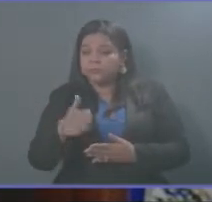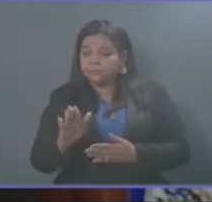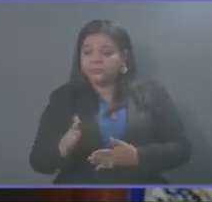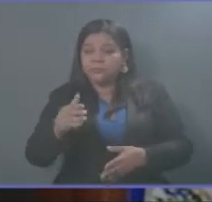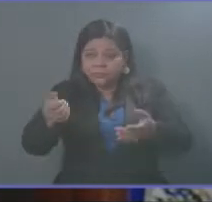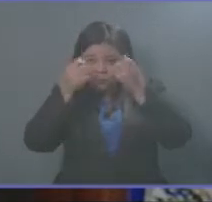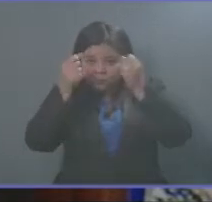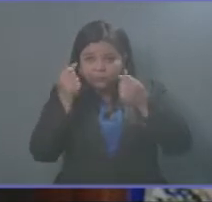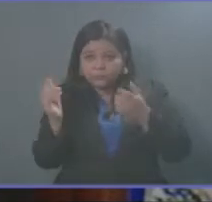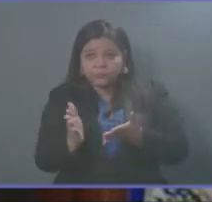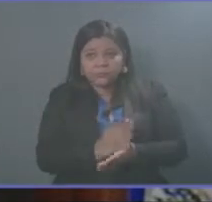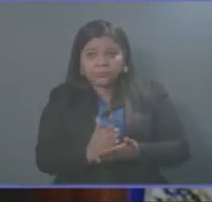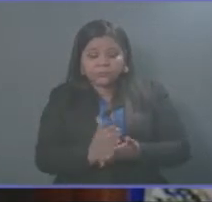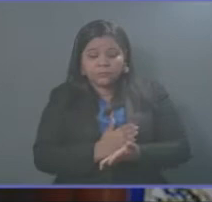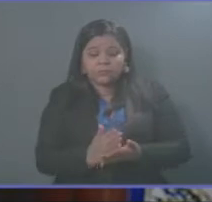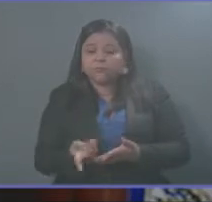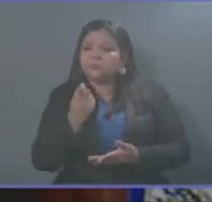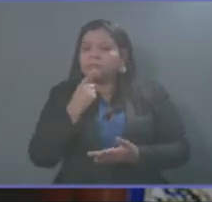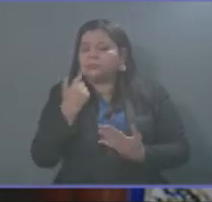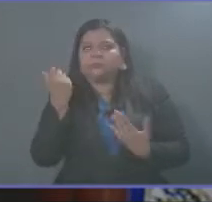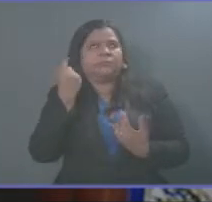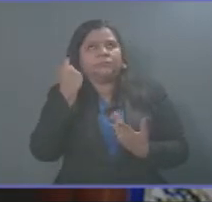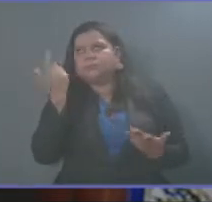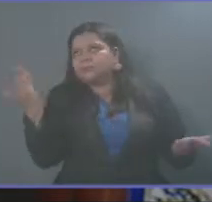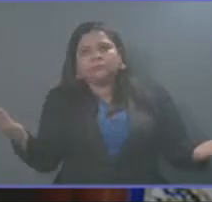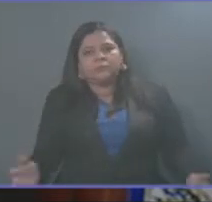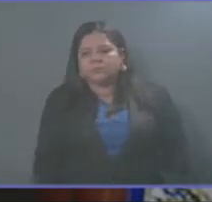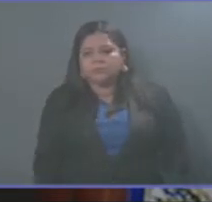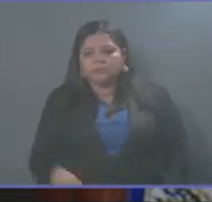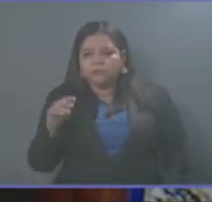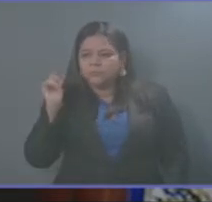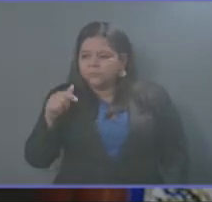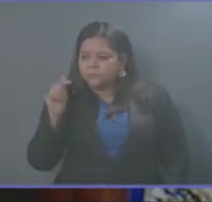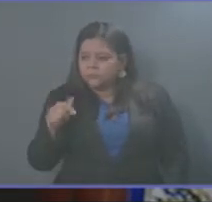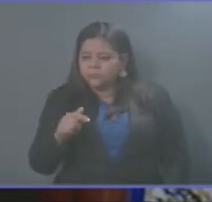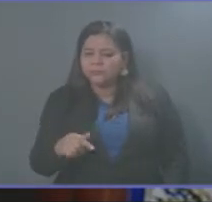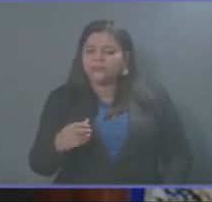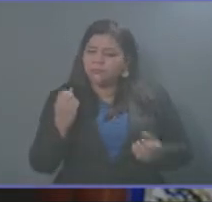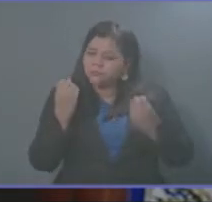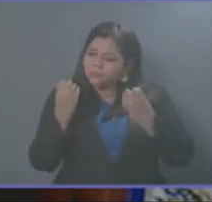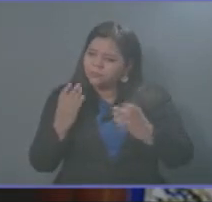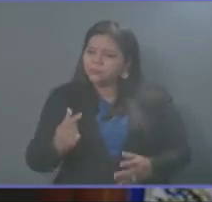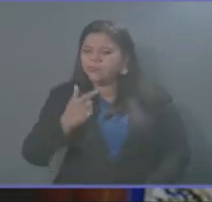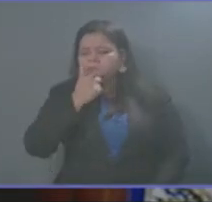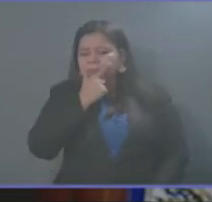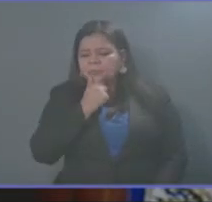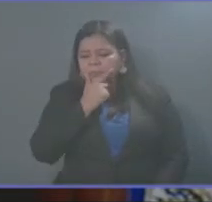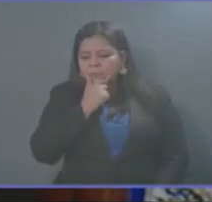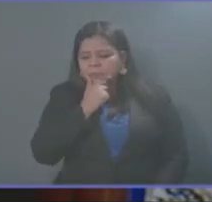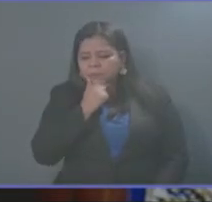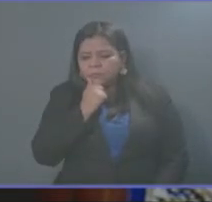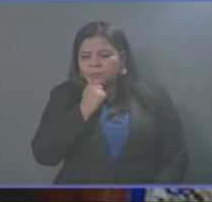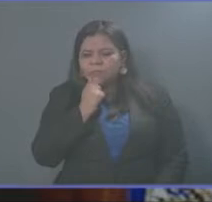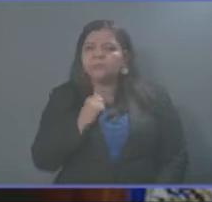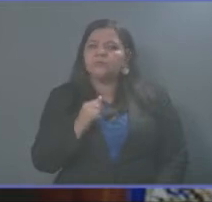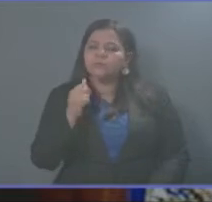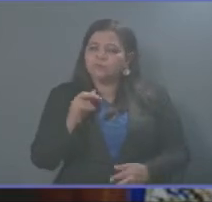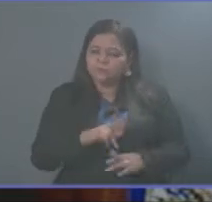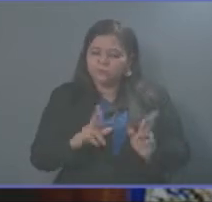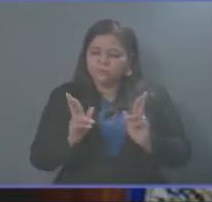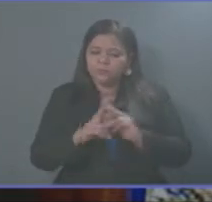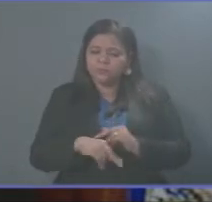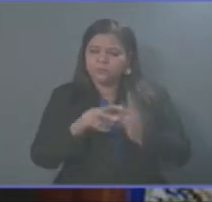centros penales? ¿Quién los entiende? Por eso es que hay muchas dudas al respecto de esta aprobación, de esta